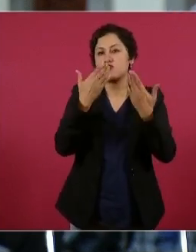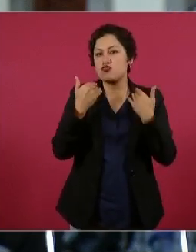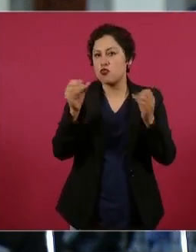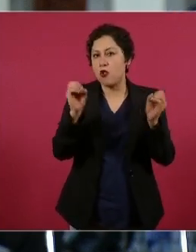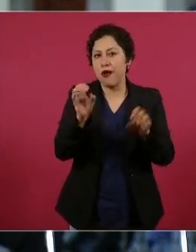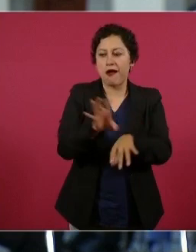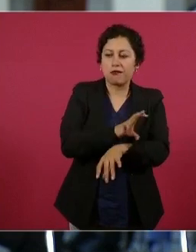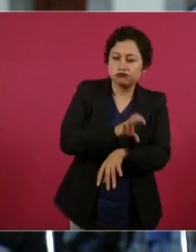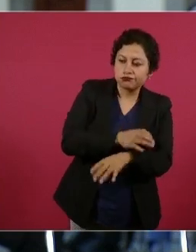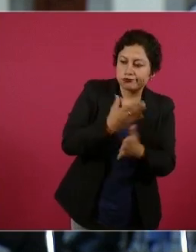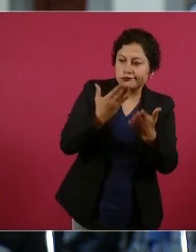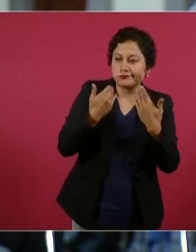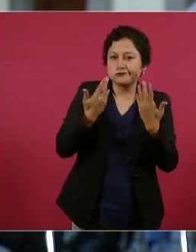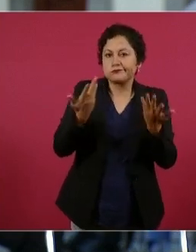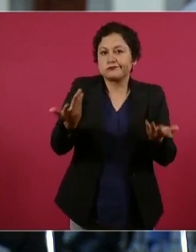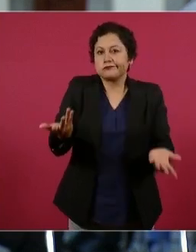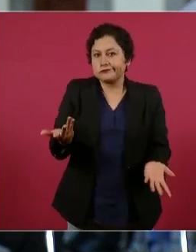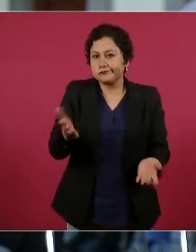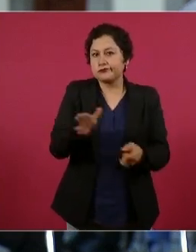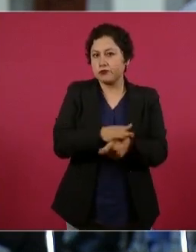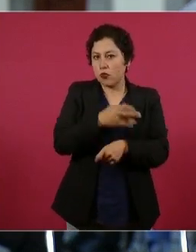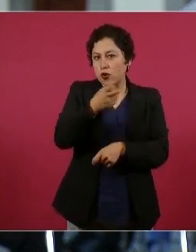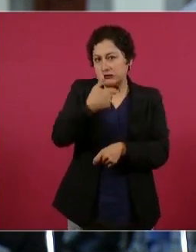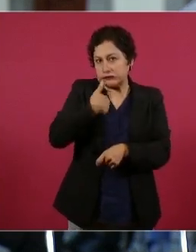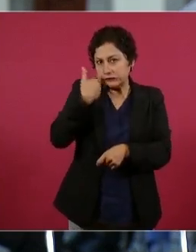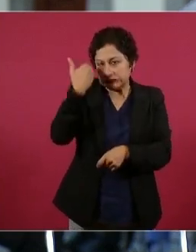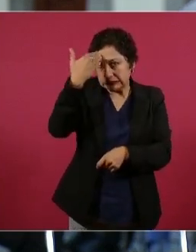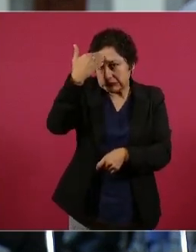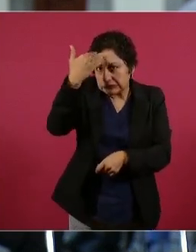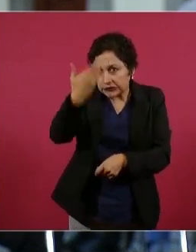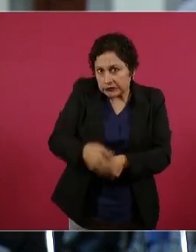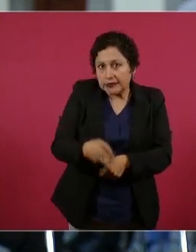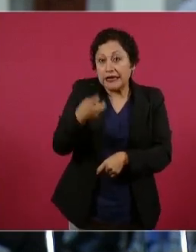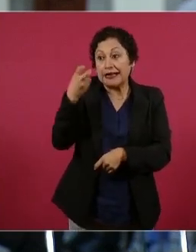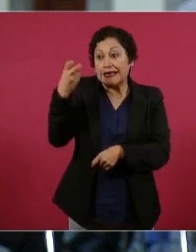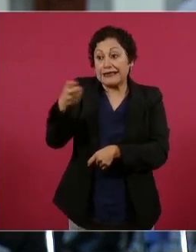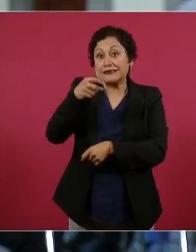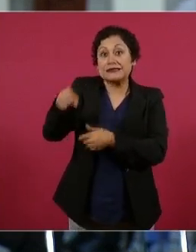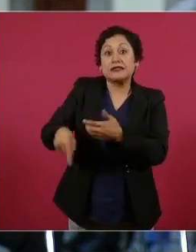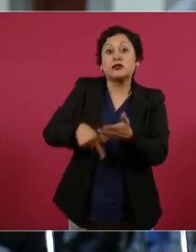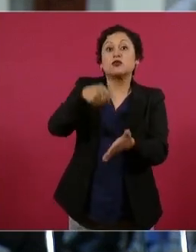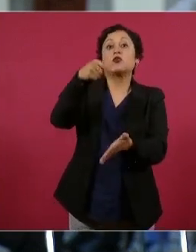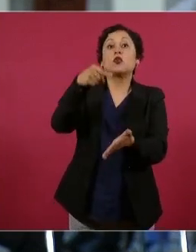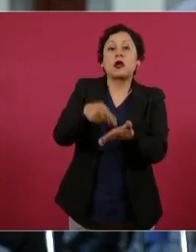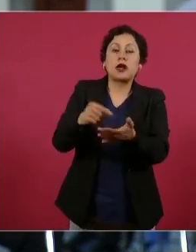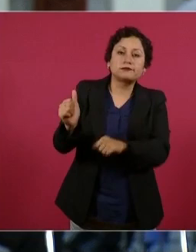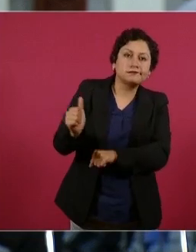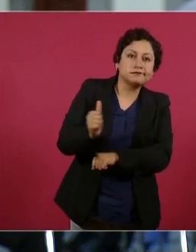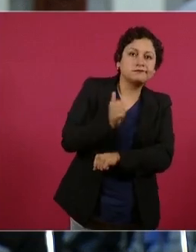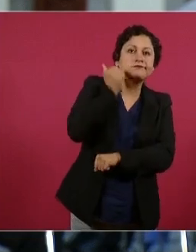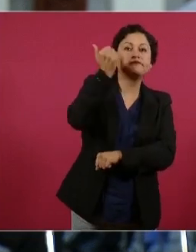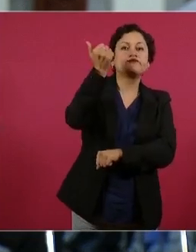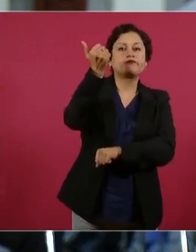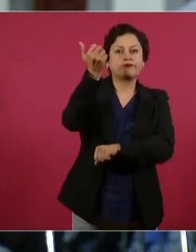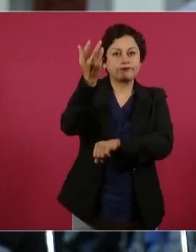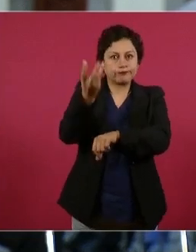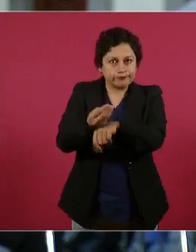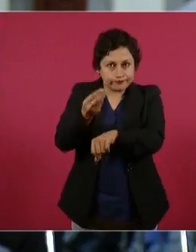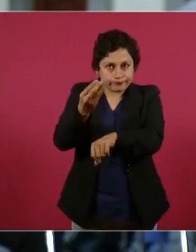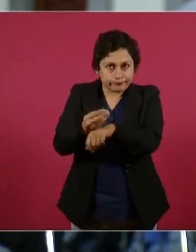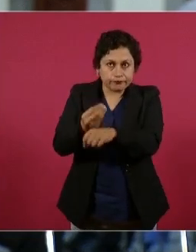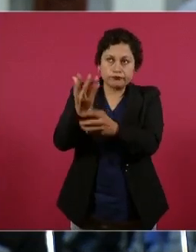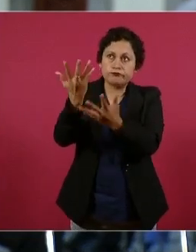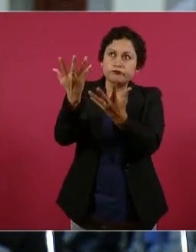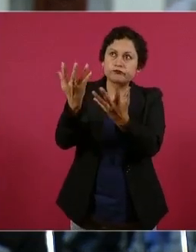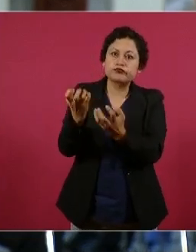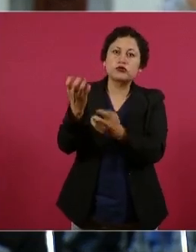si, pues bueno, si un plan como estos, ecológico, eléctrico, en algún lugar, digamos, hasta emblemático, que